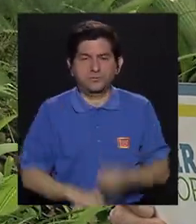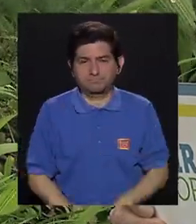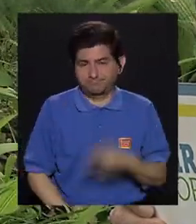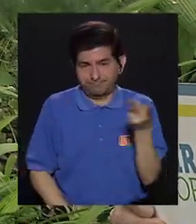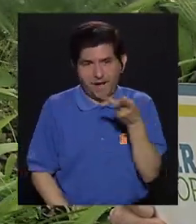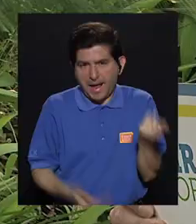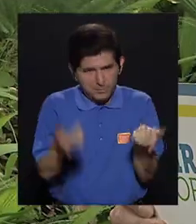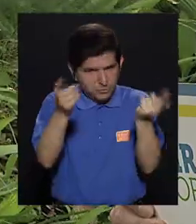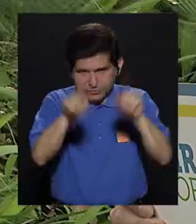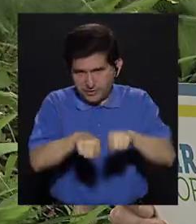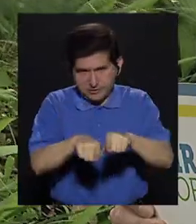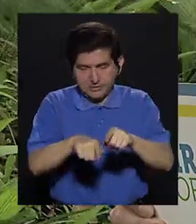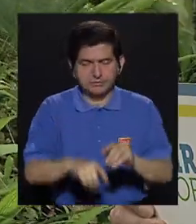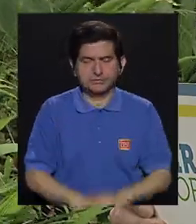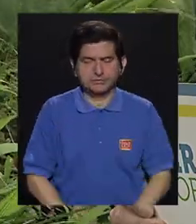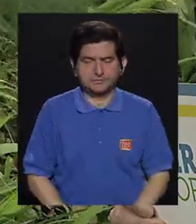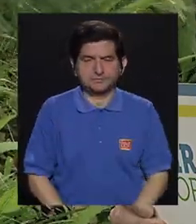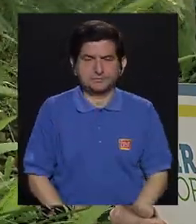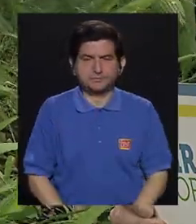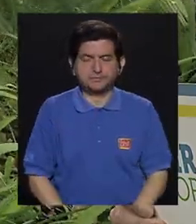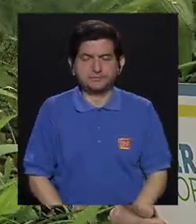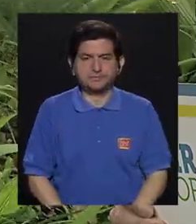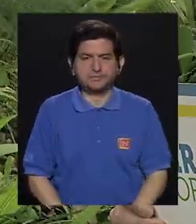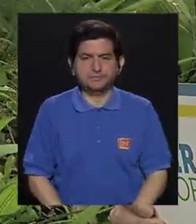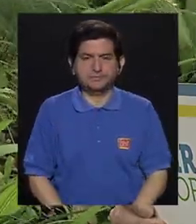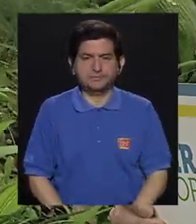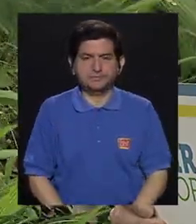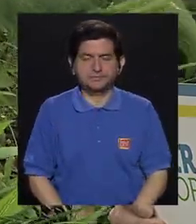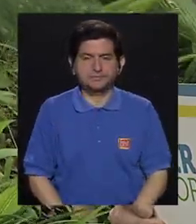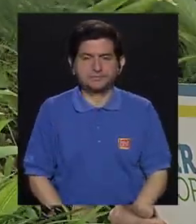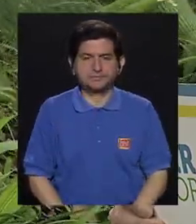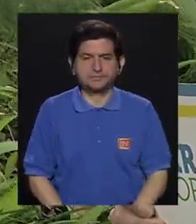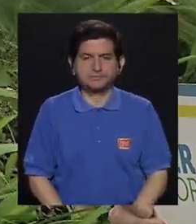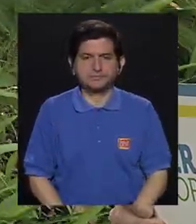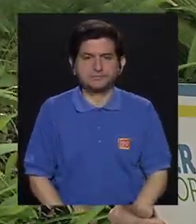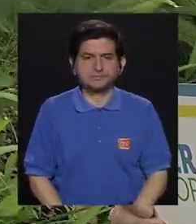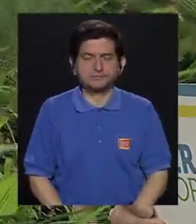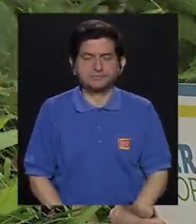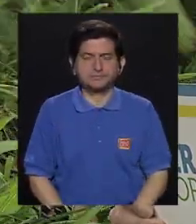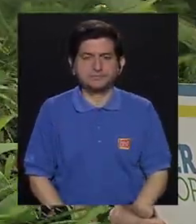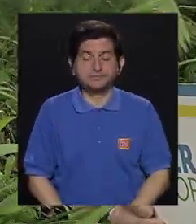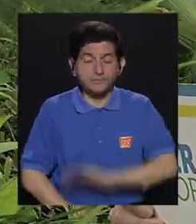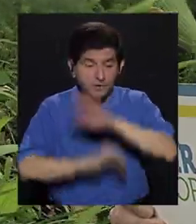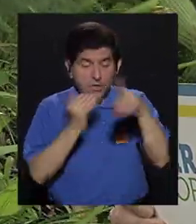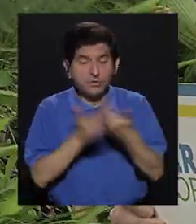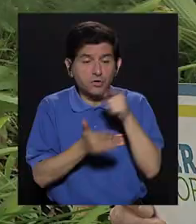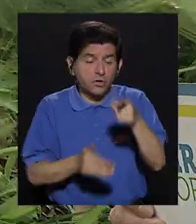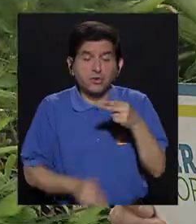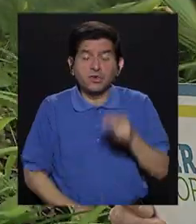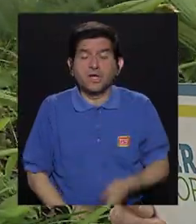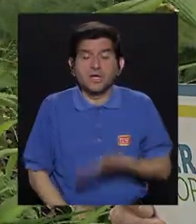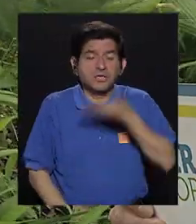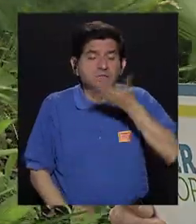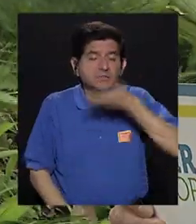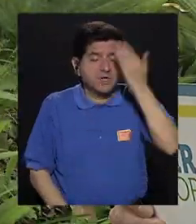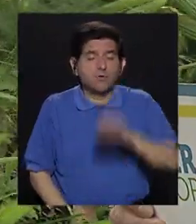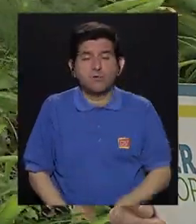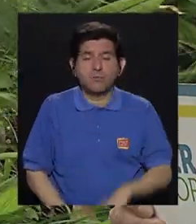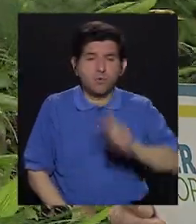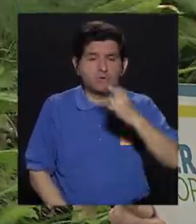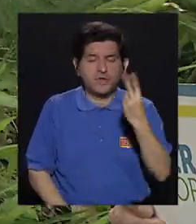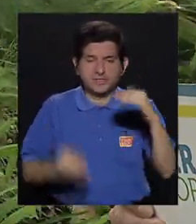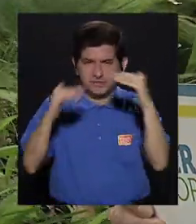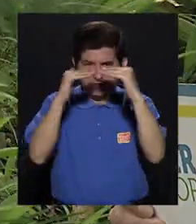exhalado por el fumador después de pegarle un bajón o pegarle un golpe a su cigarrillo. Todo ese humo